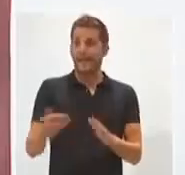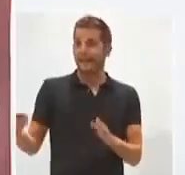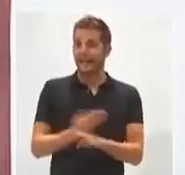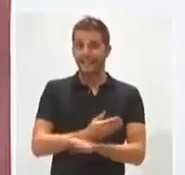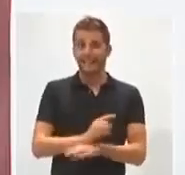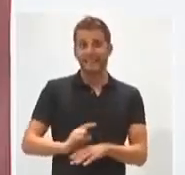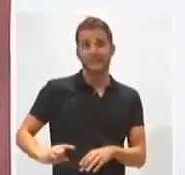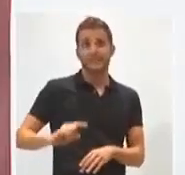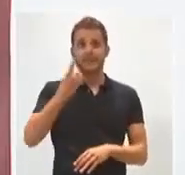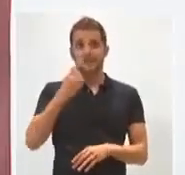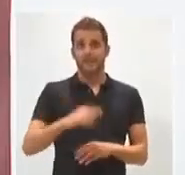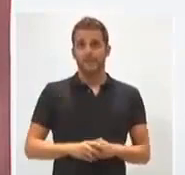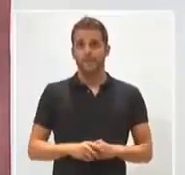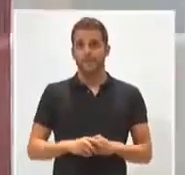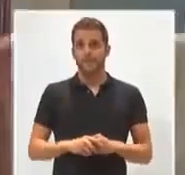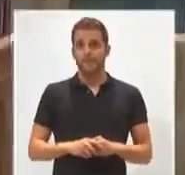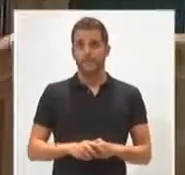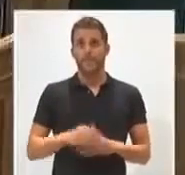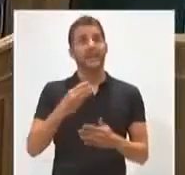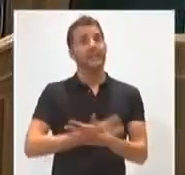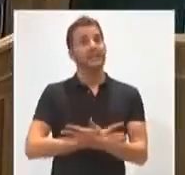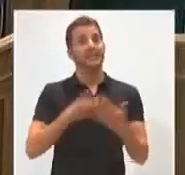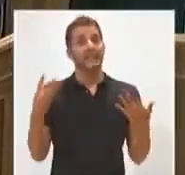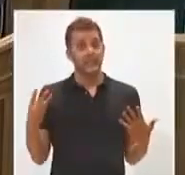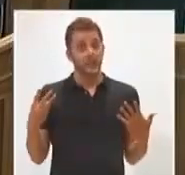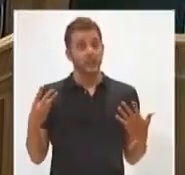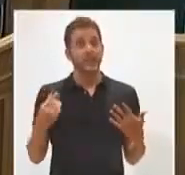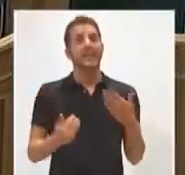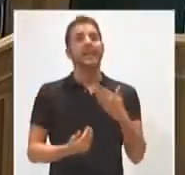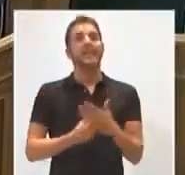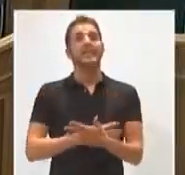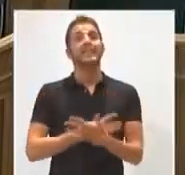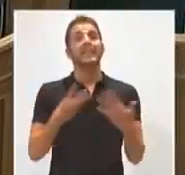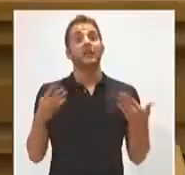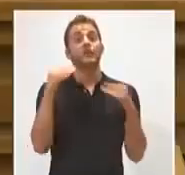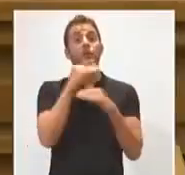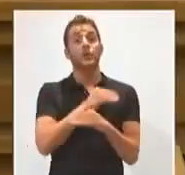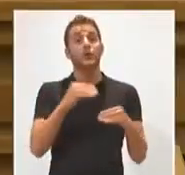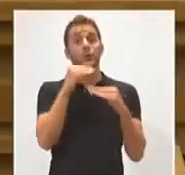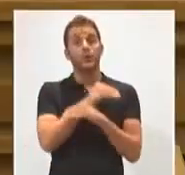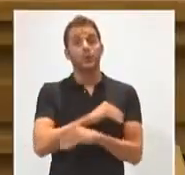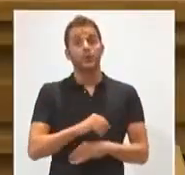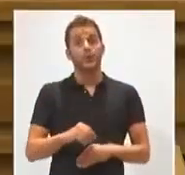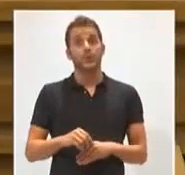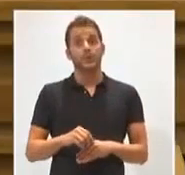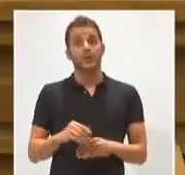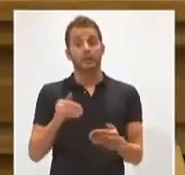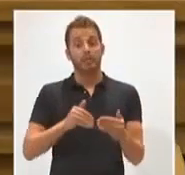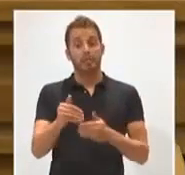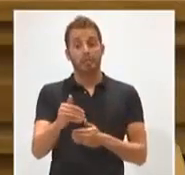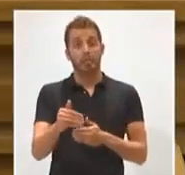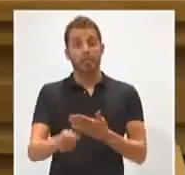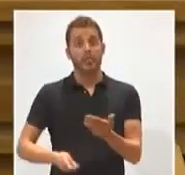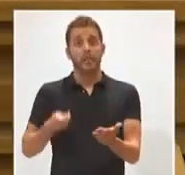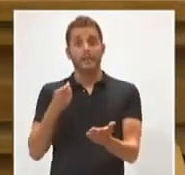18 el 18 el 18 de octubre el 18 de octubre vamos a pagar